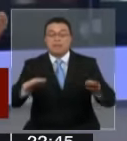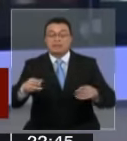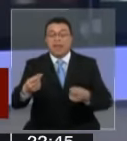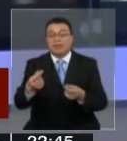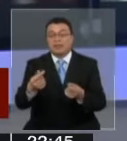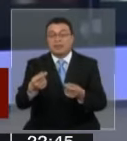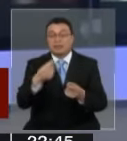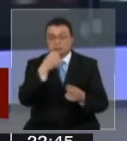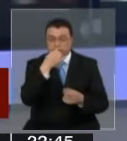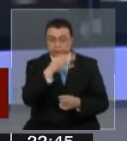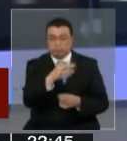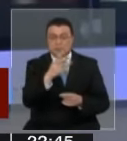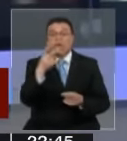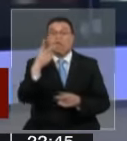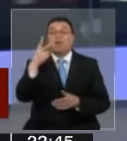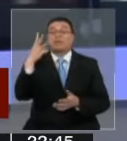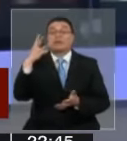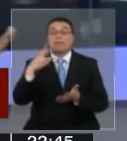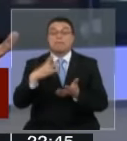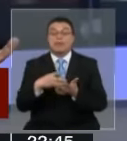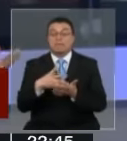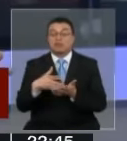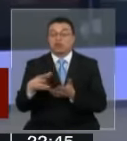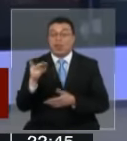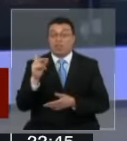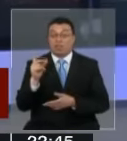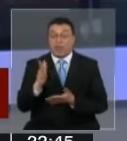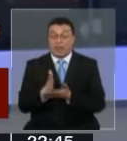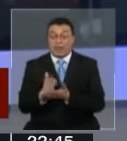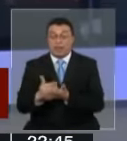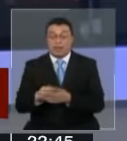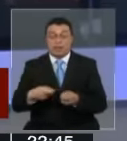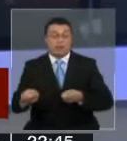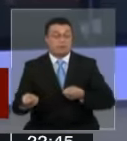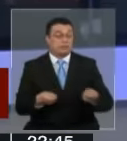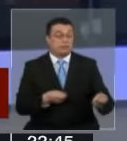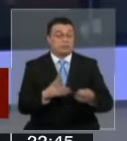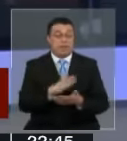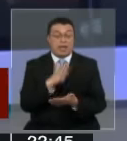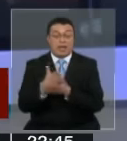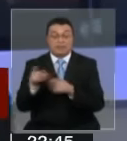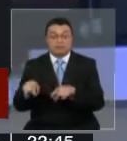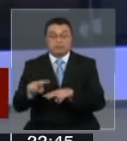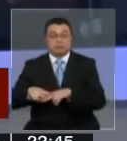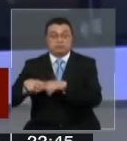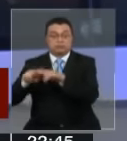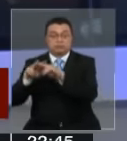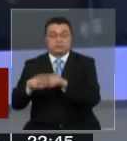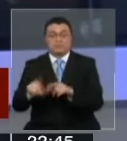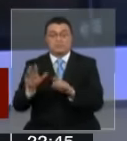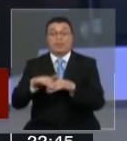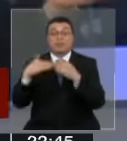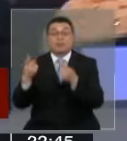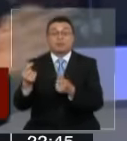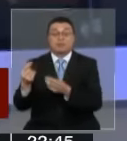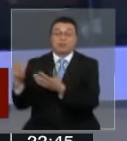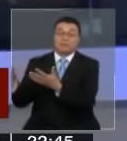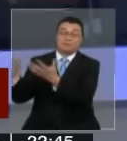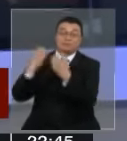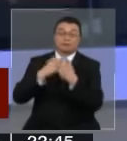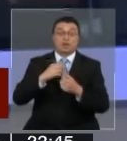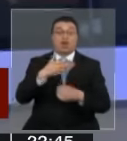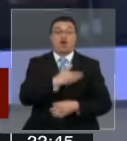administraban los más de 3.000 millones de dólares que hasta ese momento se habían acumulado, después de repatriar los dineros en el